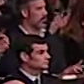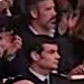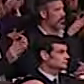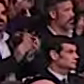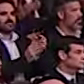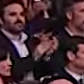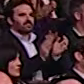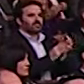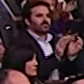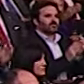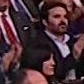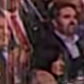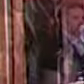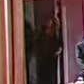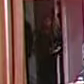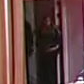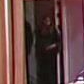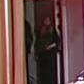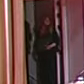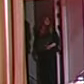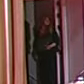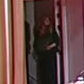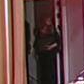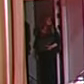Don Carlos Ballesta López.